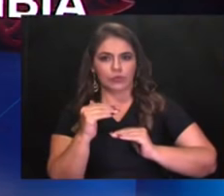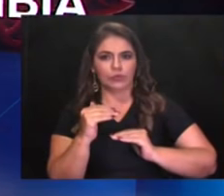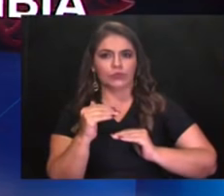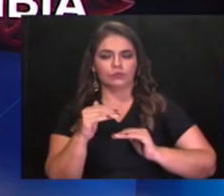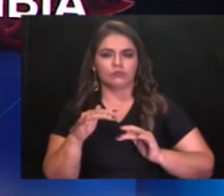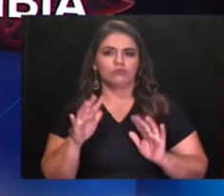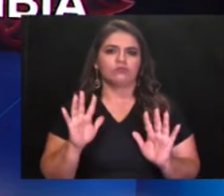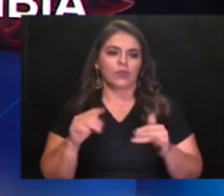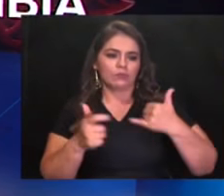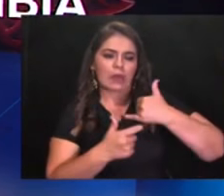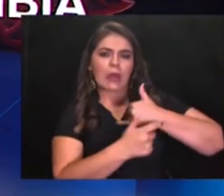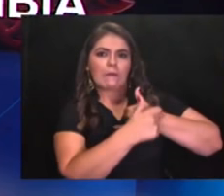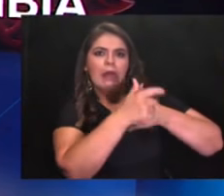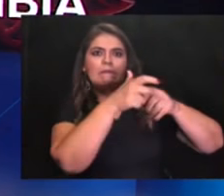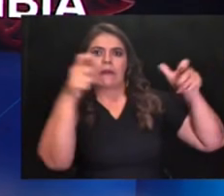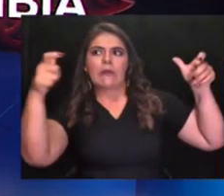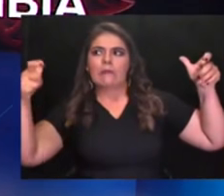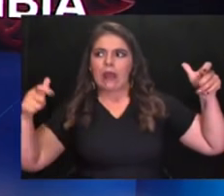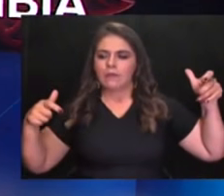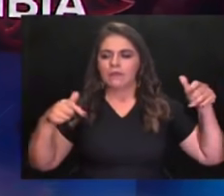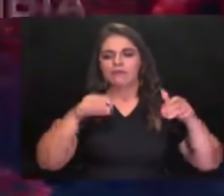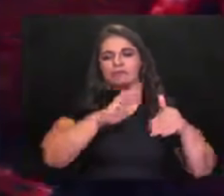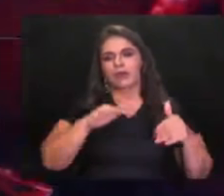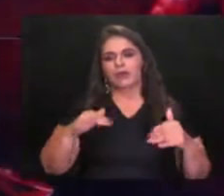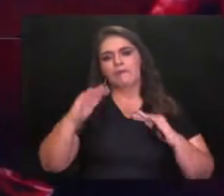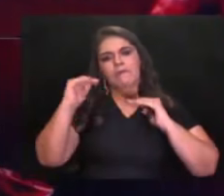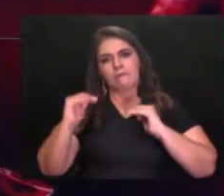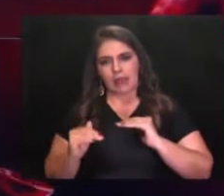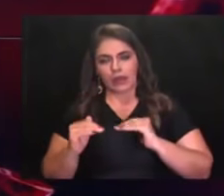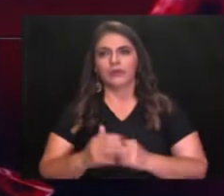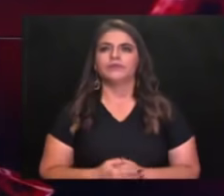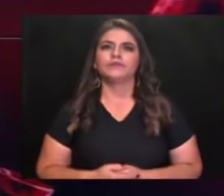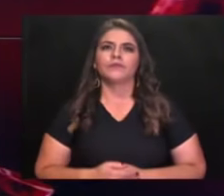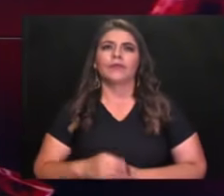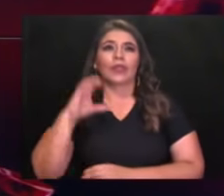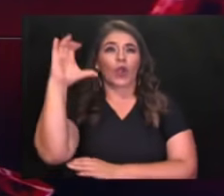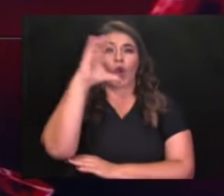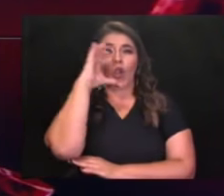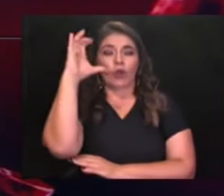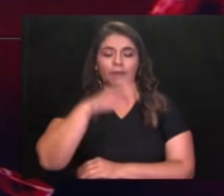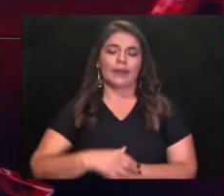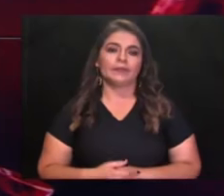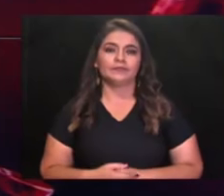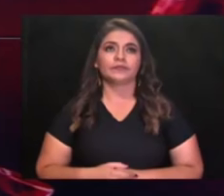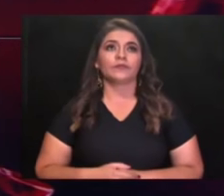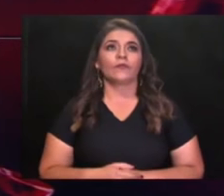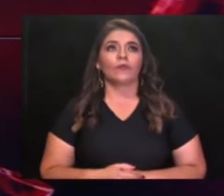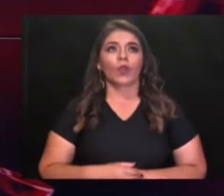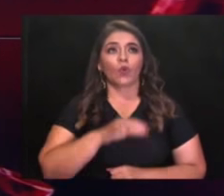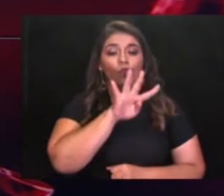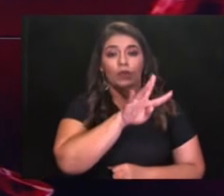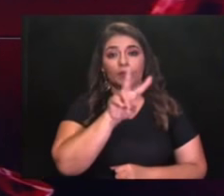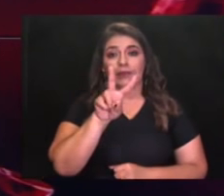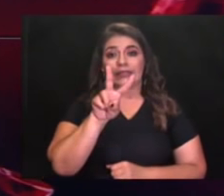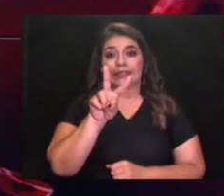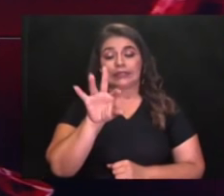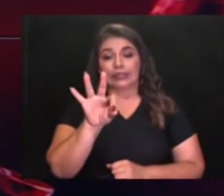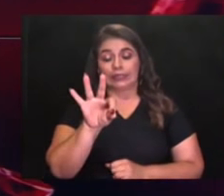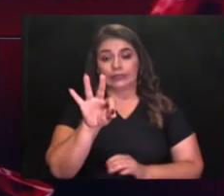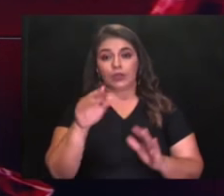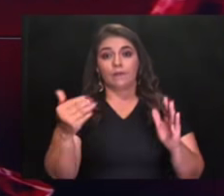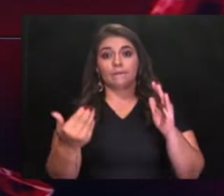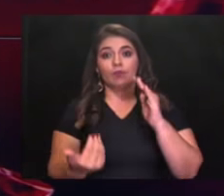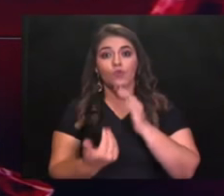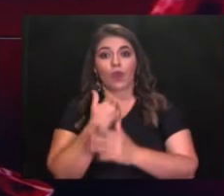bajas de mortalidad en todo el país. En Colombia, la situación es la siguiente. Se reportaron 423 casos nuevos para